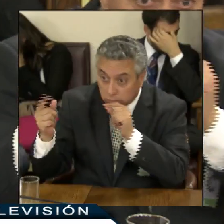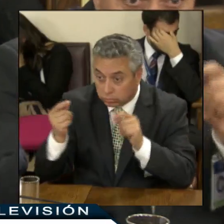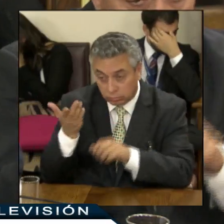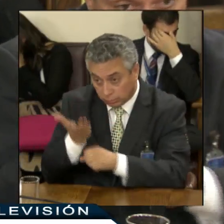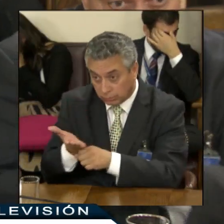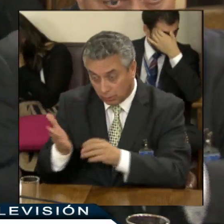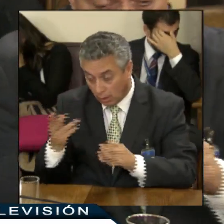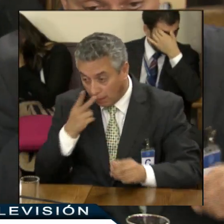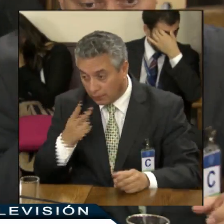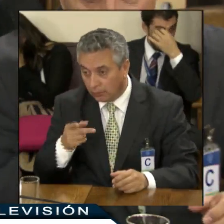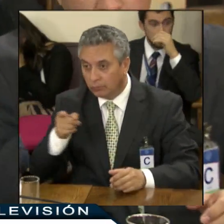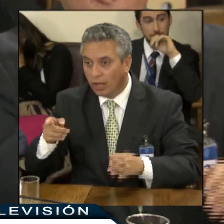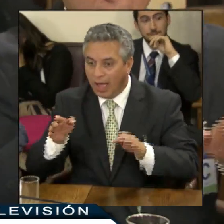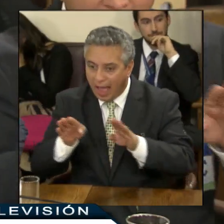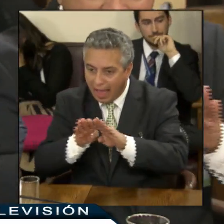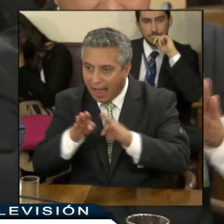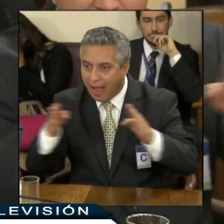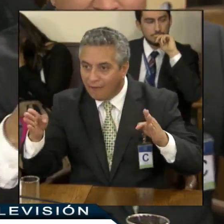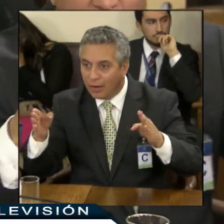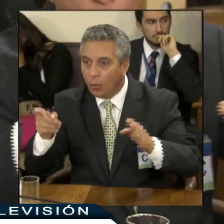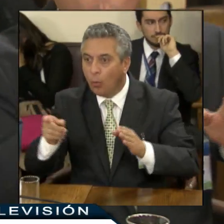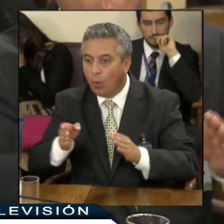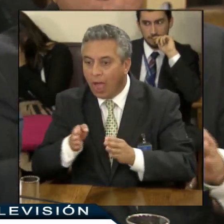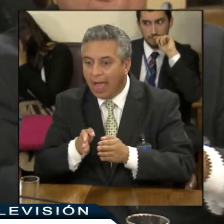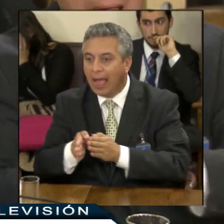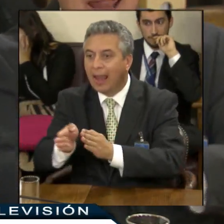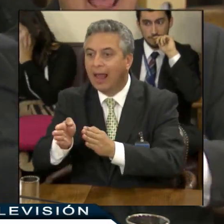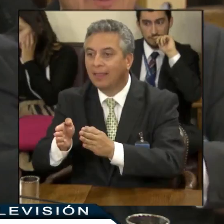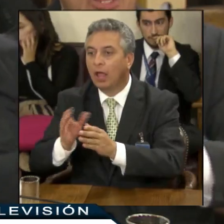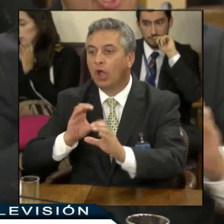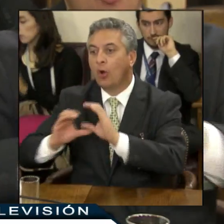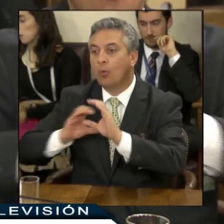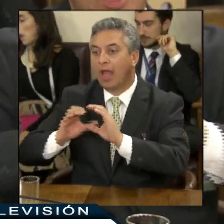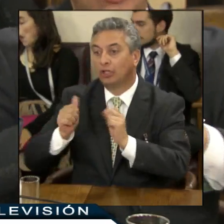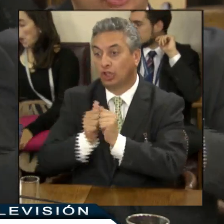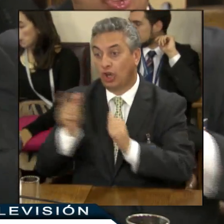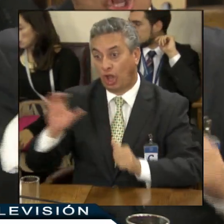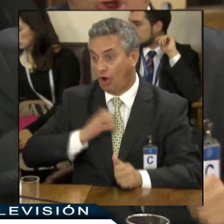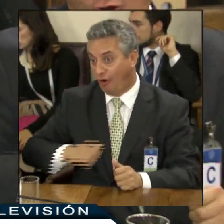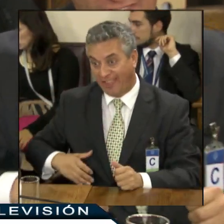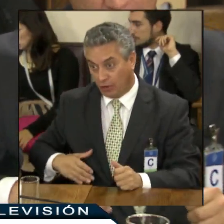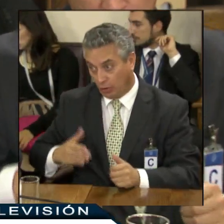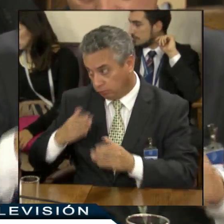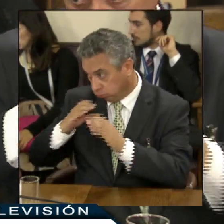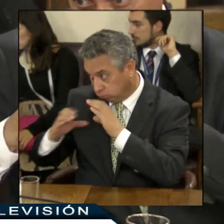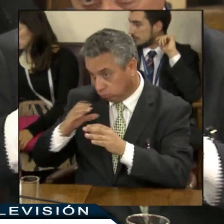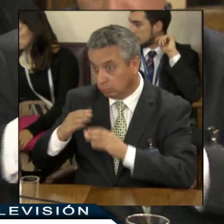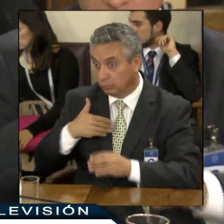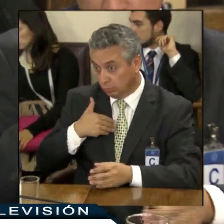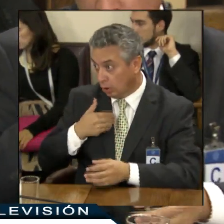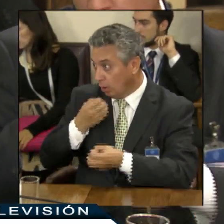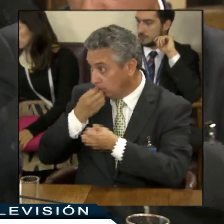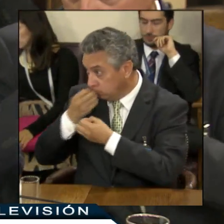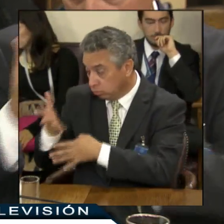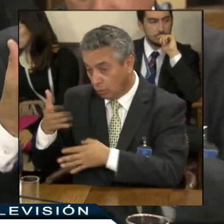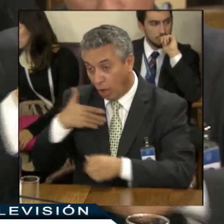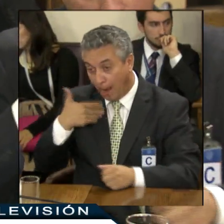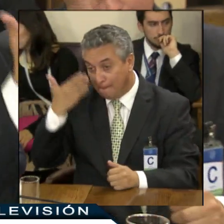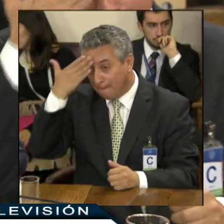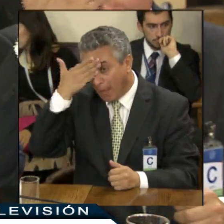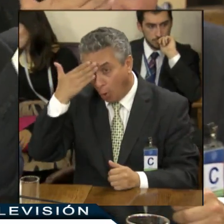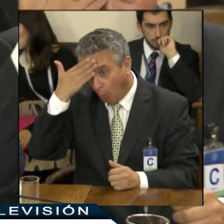precisamente abrir un canal de comunicación con el gobierno eh manifestarle nuestra preocupación